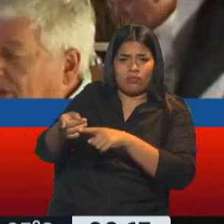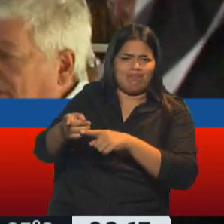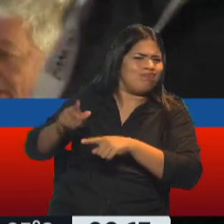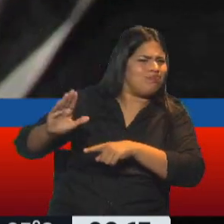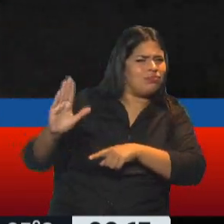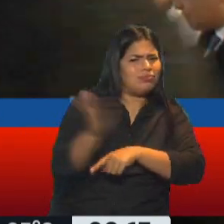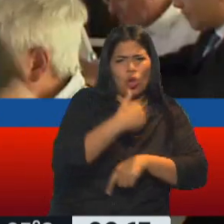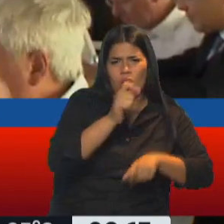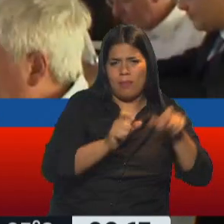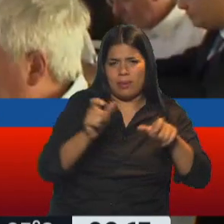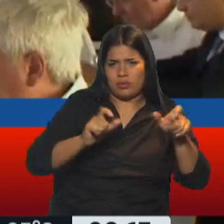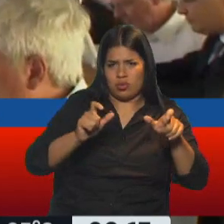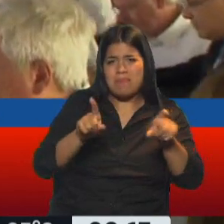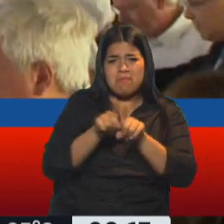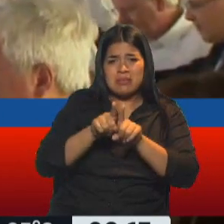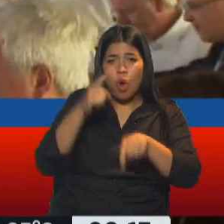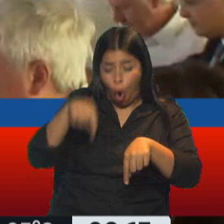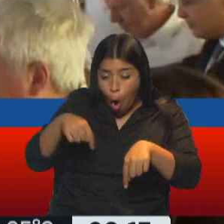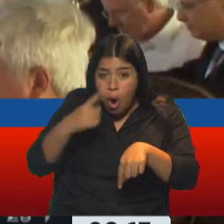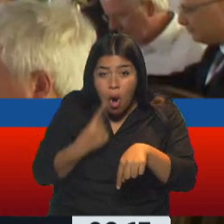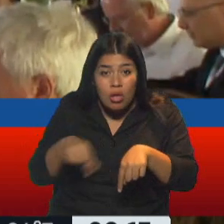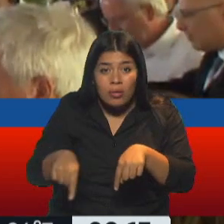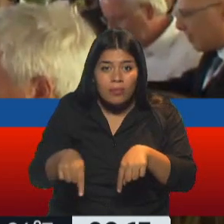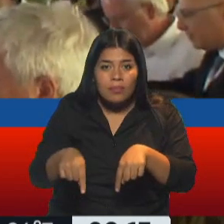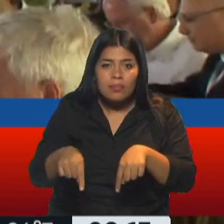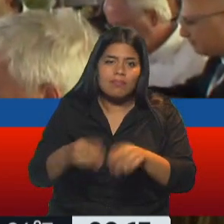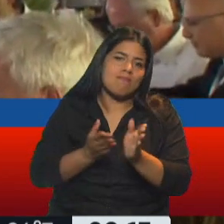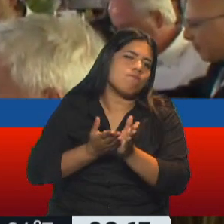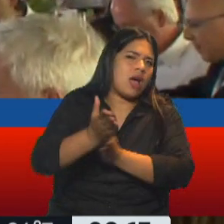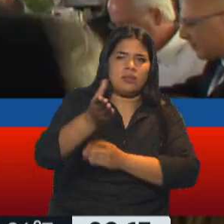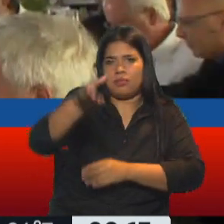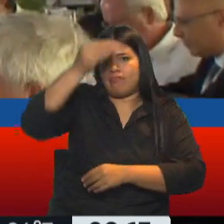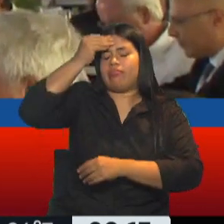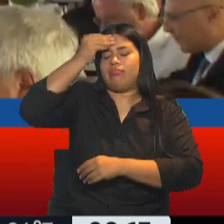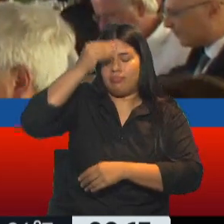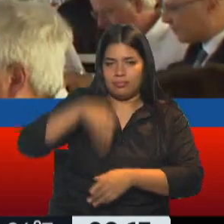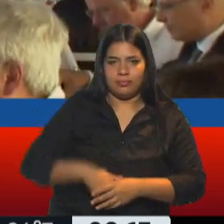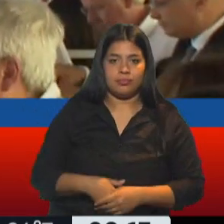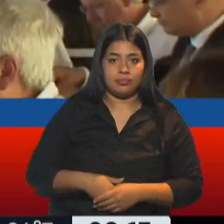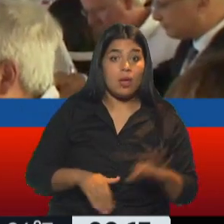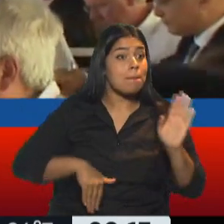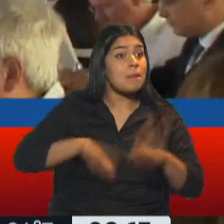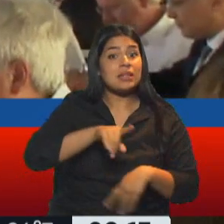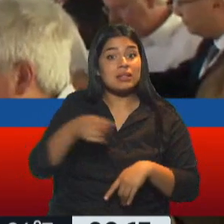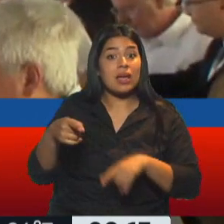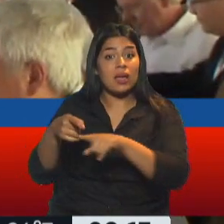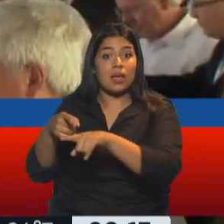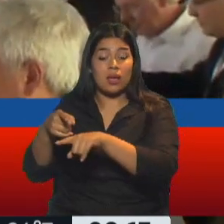de todo lo que sucedió hoy va a perdurar por mucho tiempo. ¿Más que lo que perduró tu viejo? No